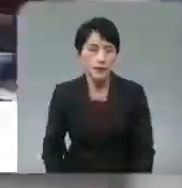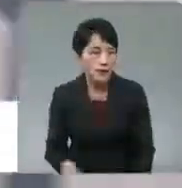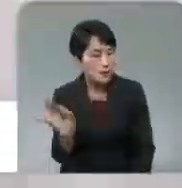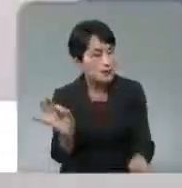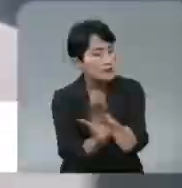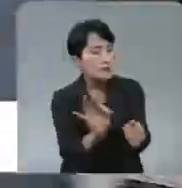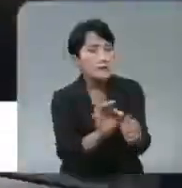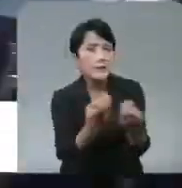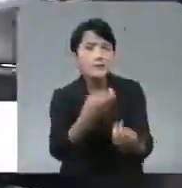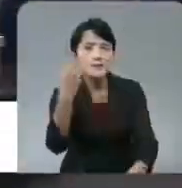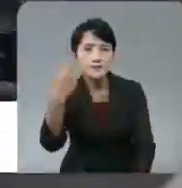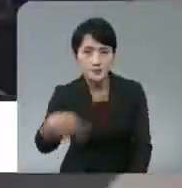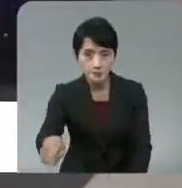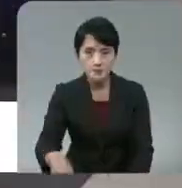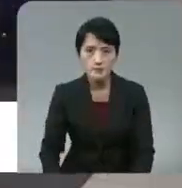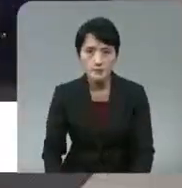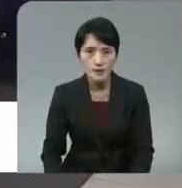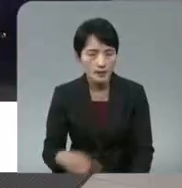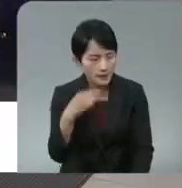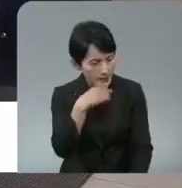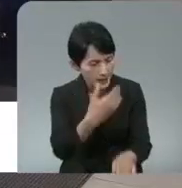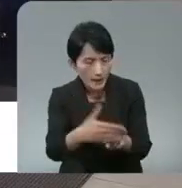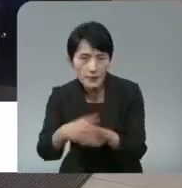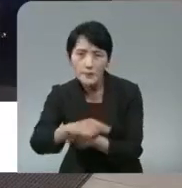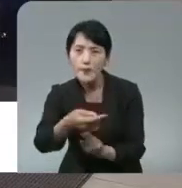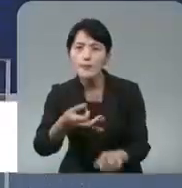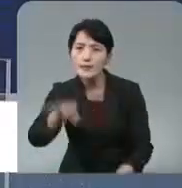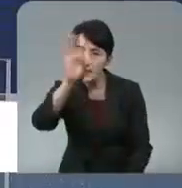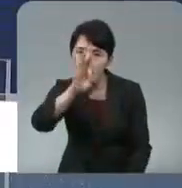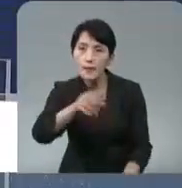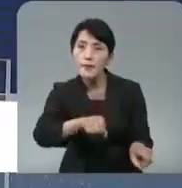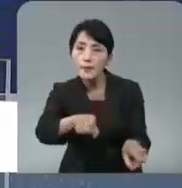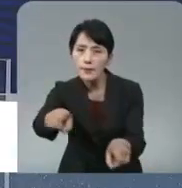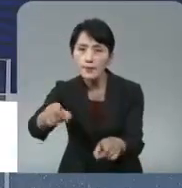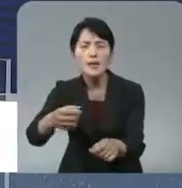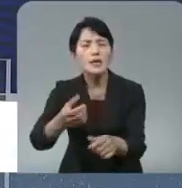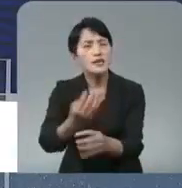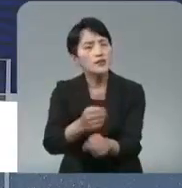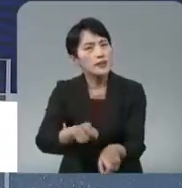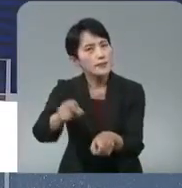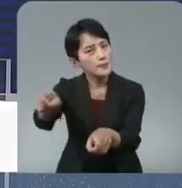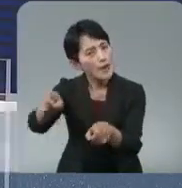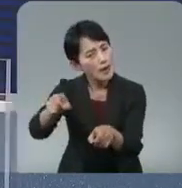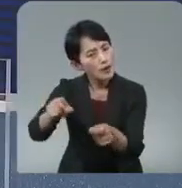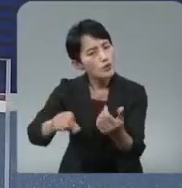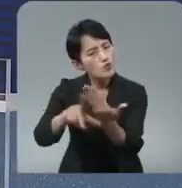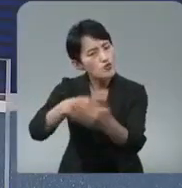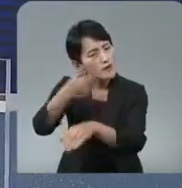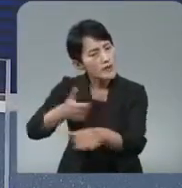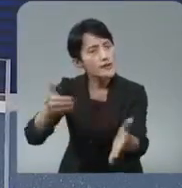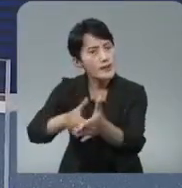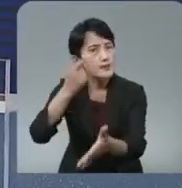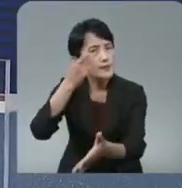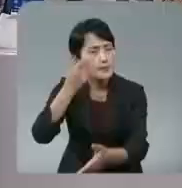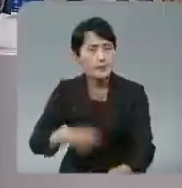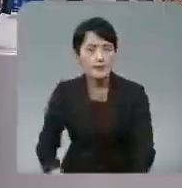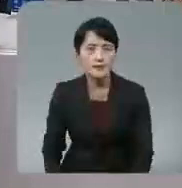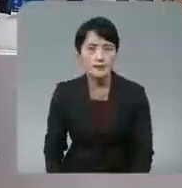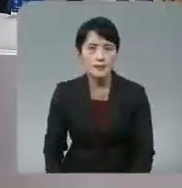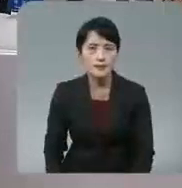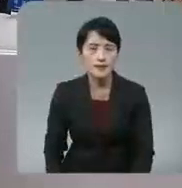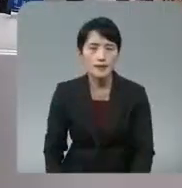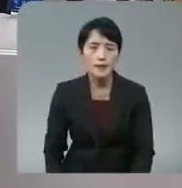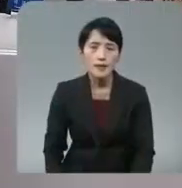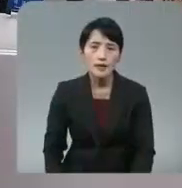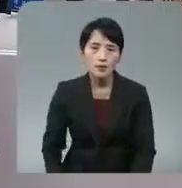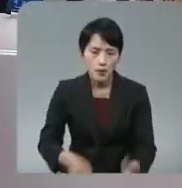será decidida en septiembre considerando que culmina a finales de ese mes en base a los planes de amortización de préstamos y el